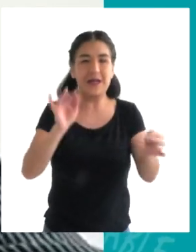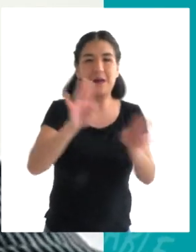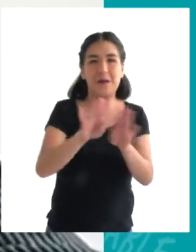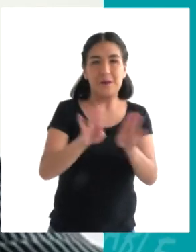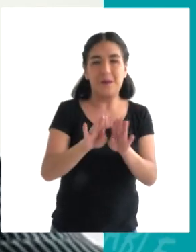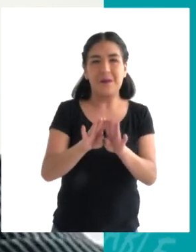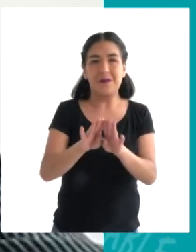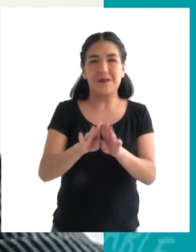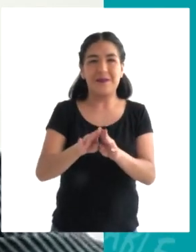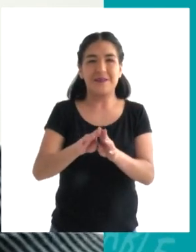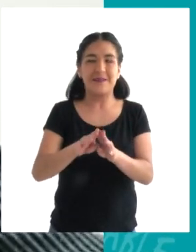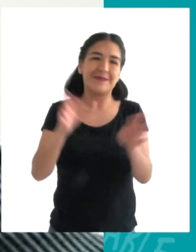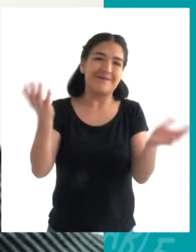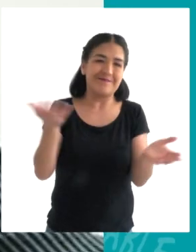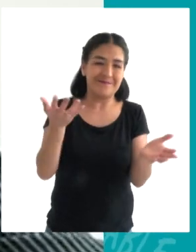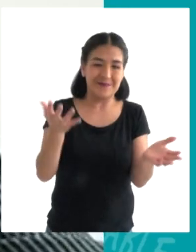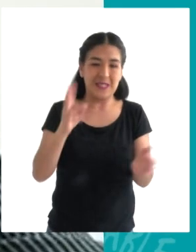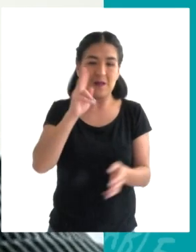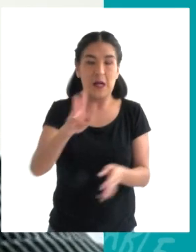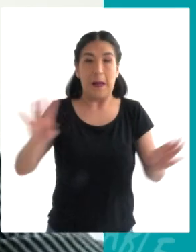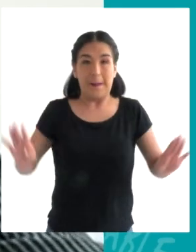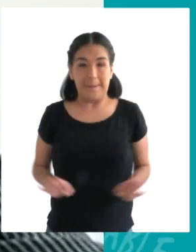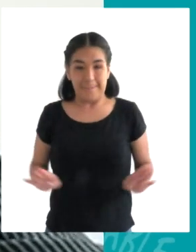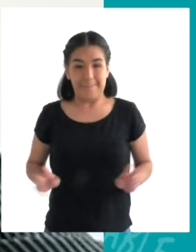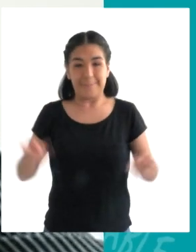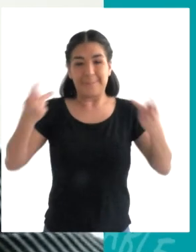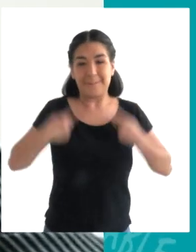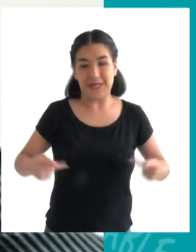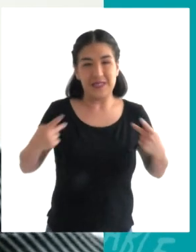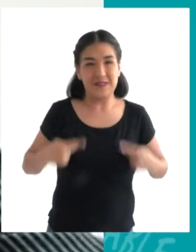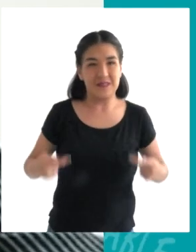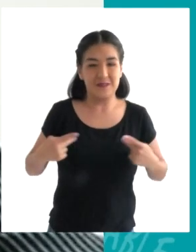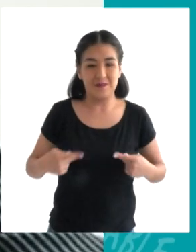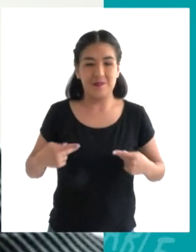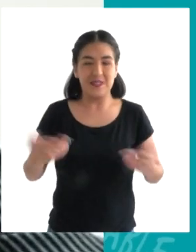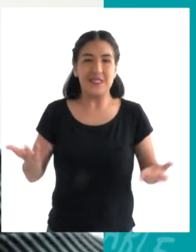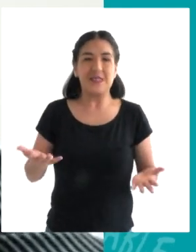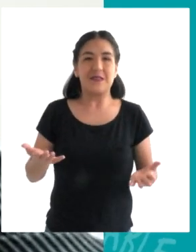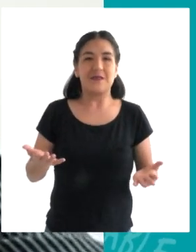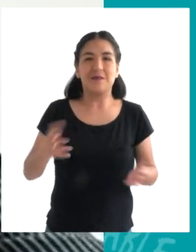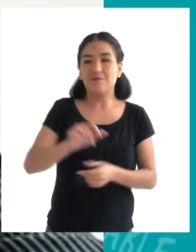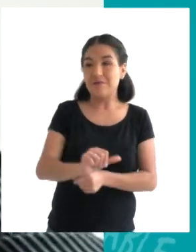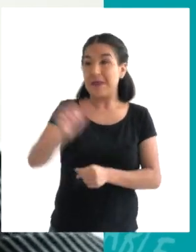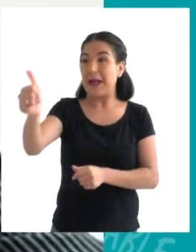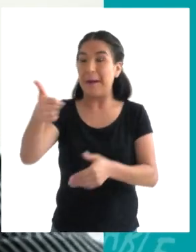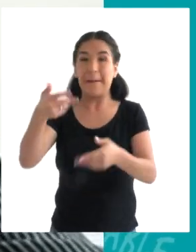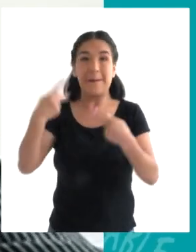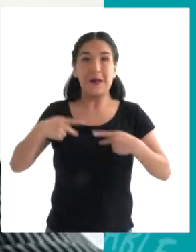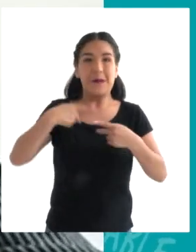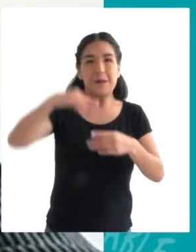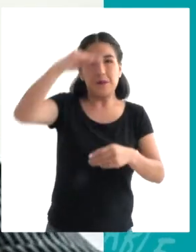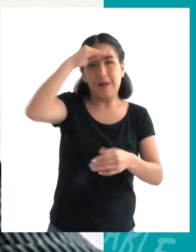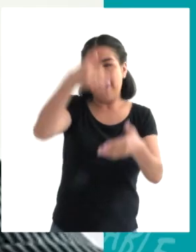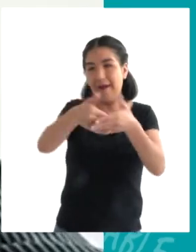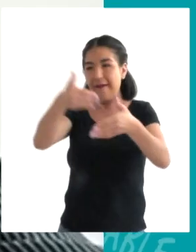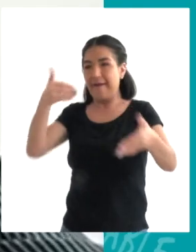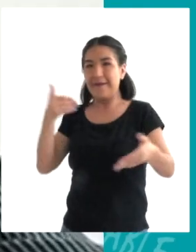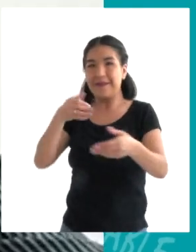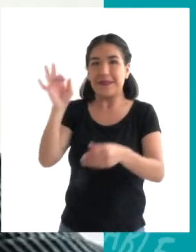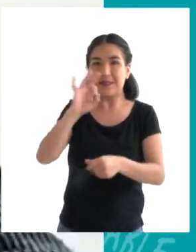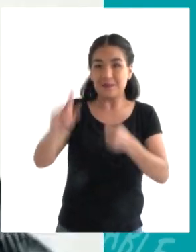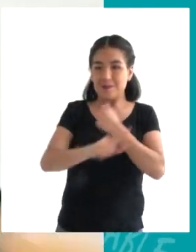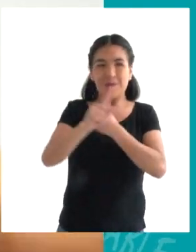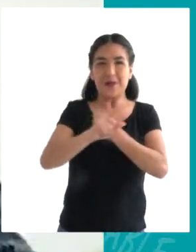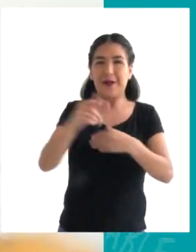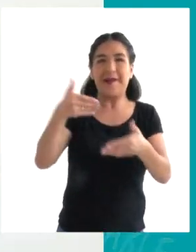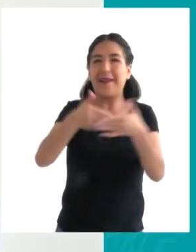acepta. Dice, el comportamiento proactivo es aquel comportamiento anticipatorio, orientado al cambio y autoiniciado en